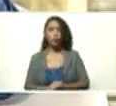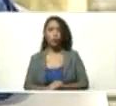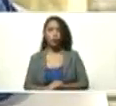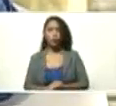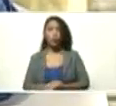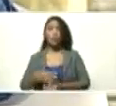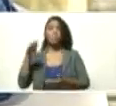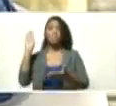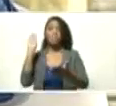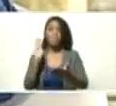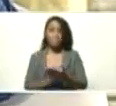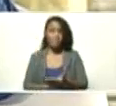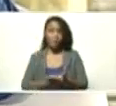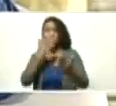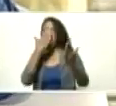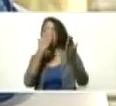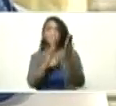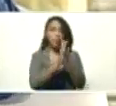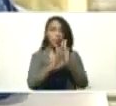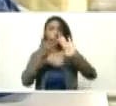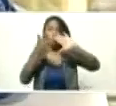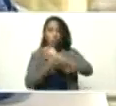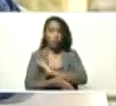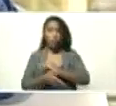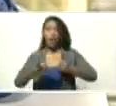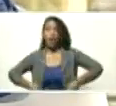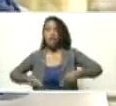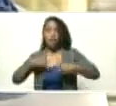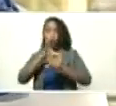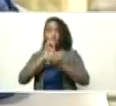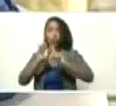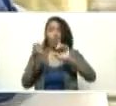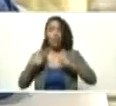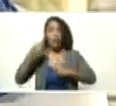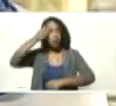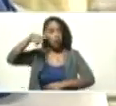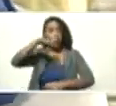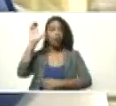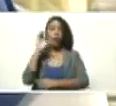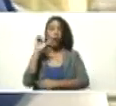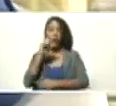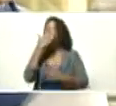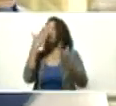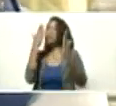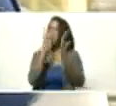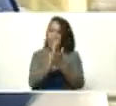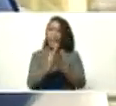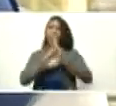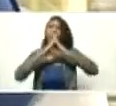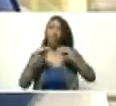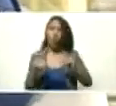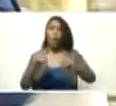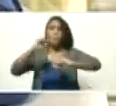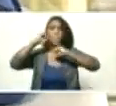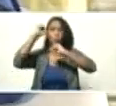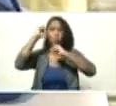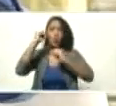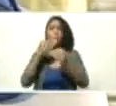que ponerte al frente de la vida cultural de la ciudad de Caracas, pero al frente de todas sus